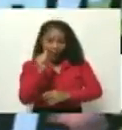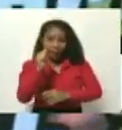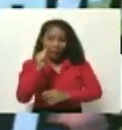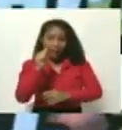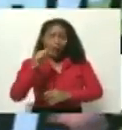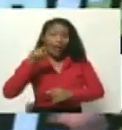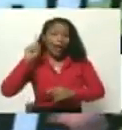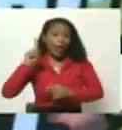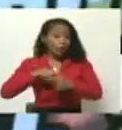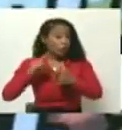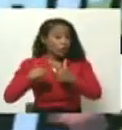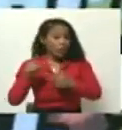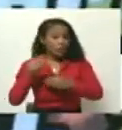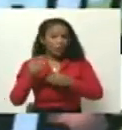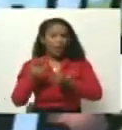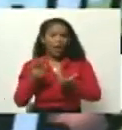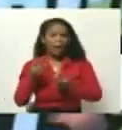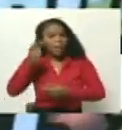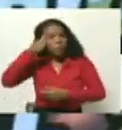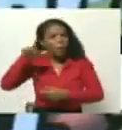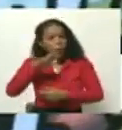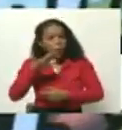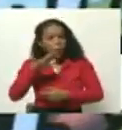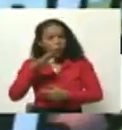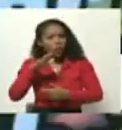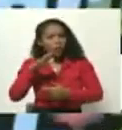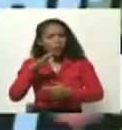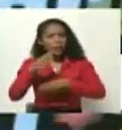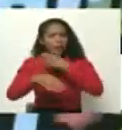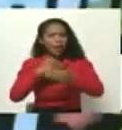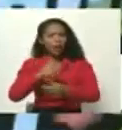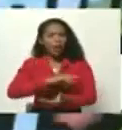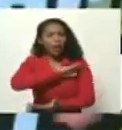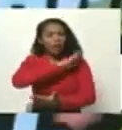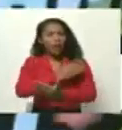Entonces se subestimó al pueblo, se subestimó a la Fuerza Armada,